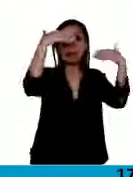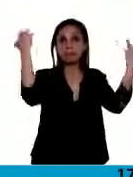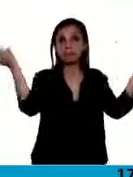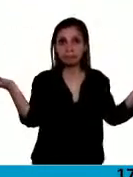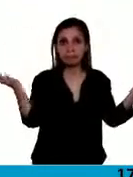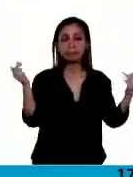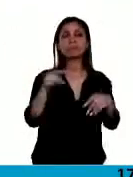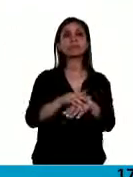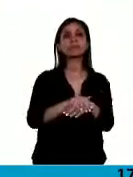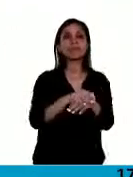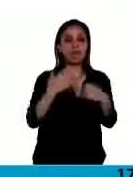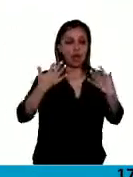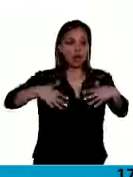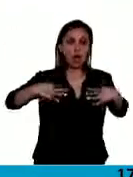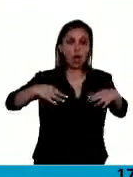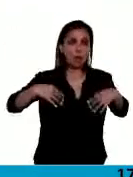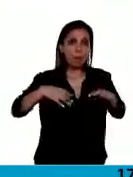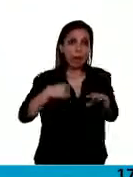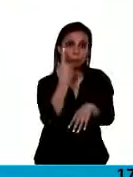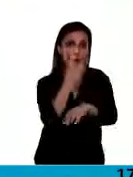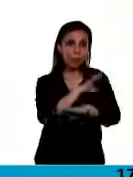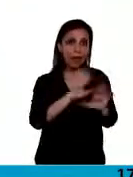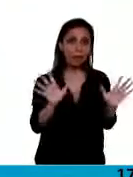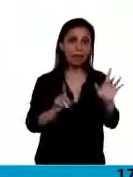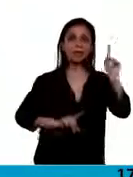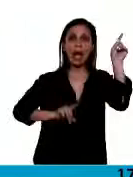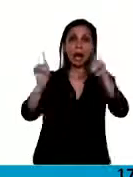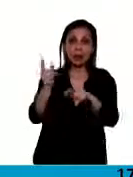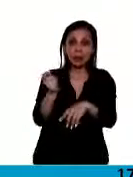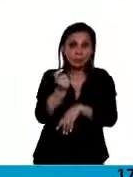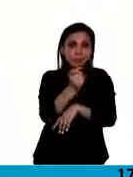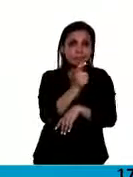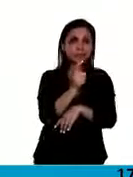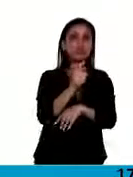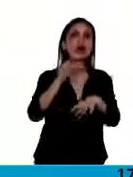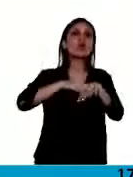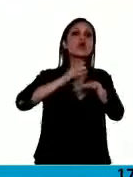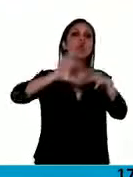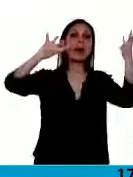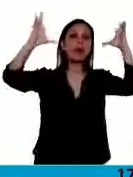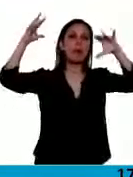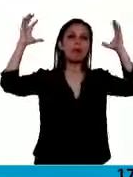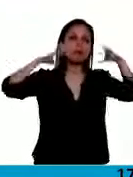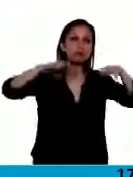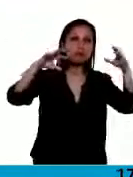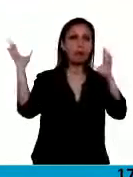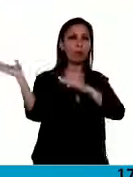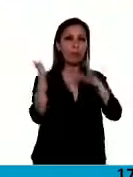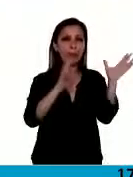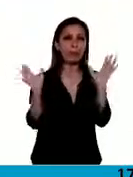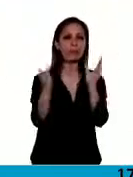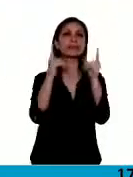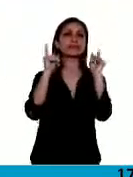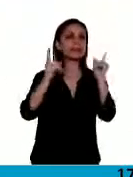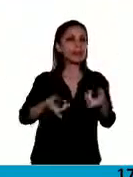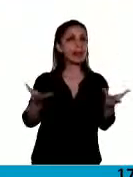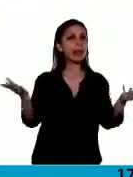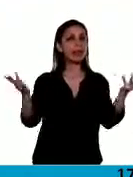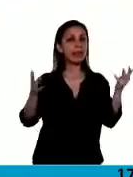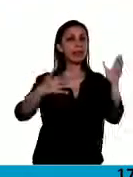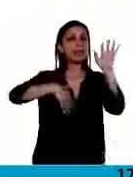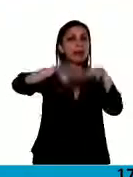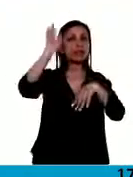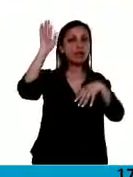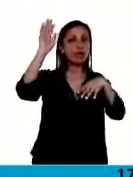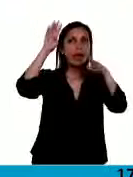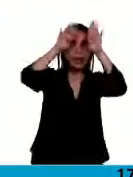apenas lo puesto, algunos ni eso, después de lo que fue el temporal, cubiertos la mayoría con un pedazo